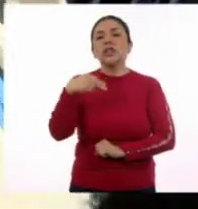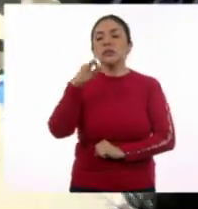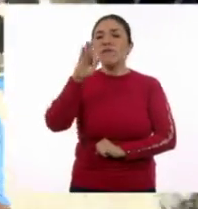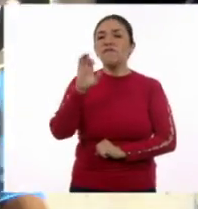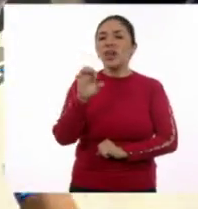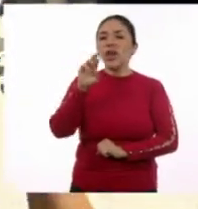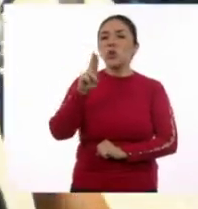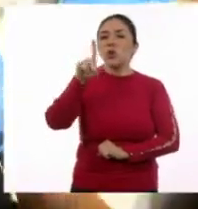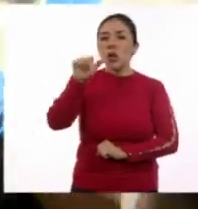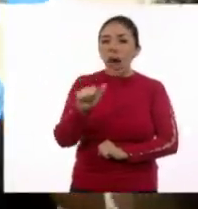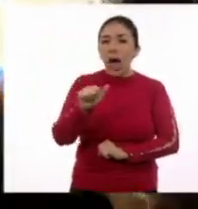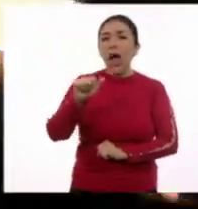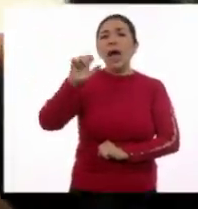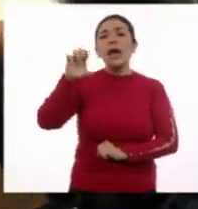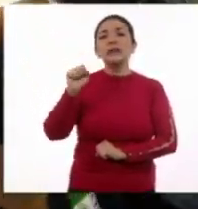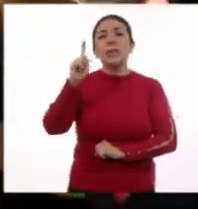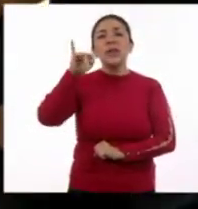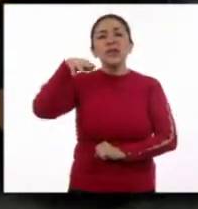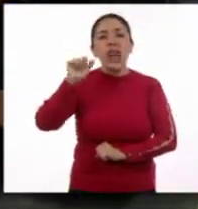larga